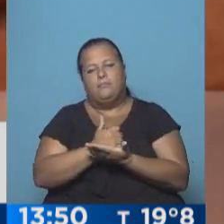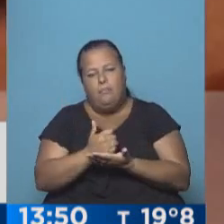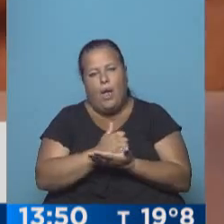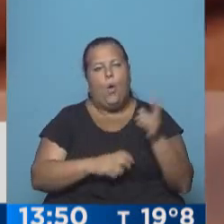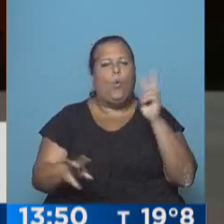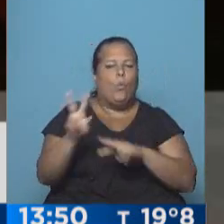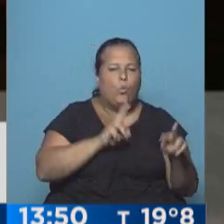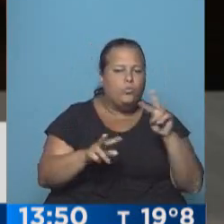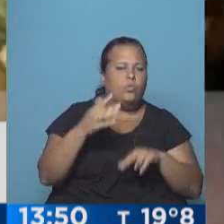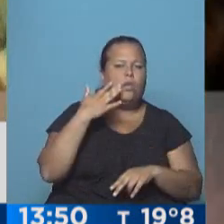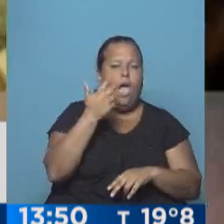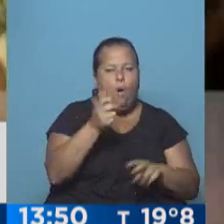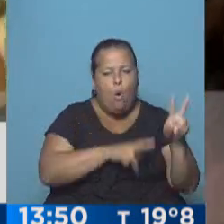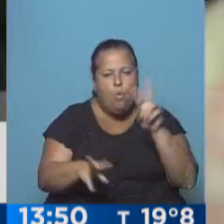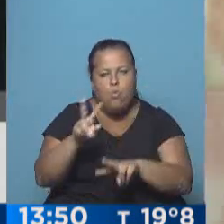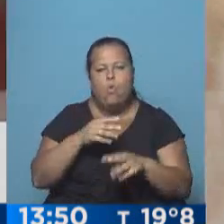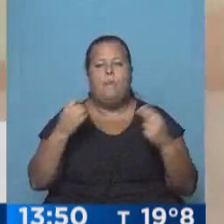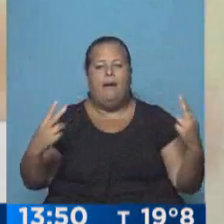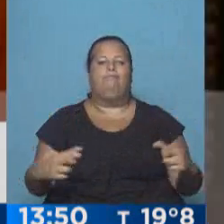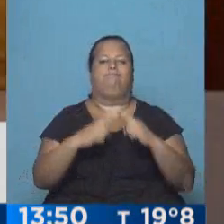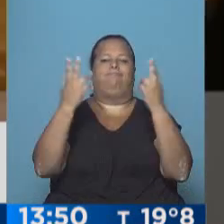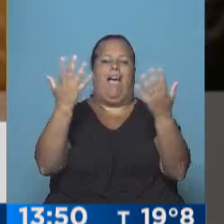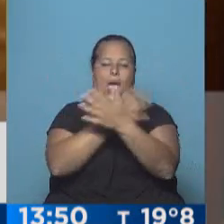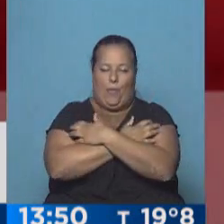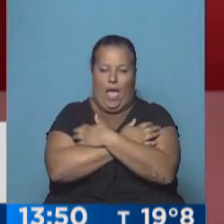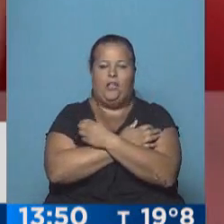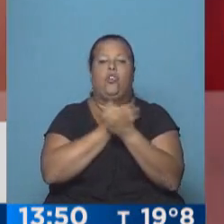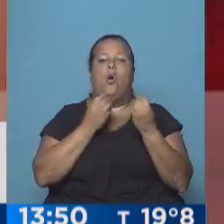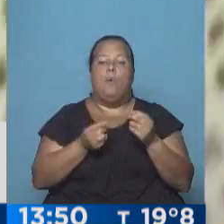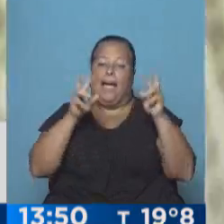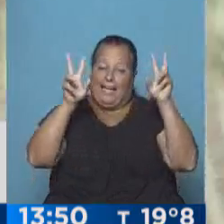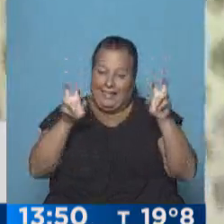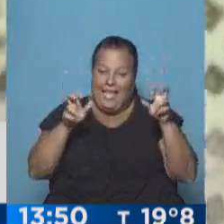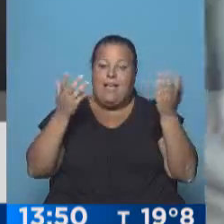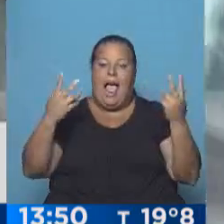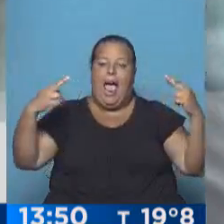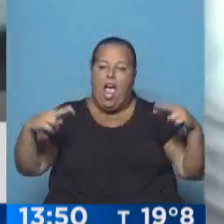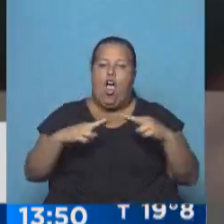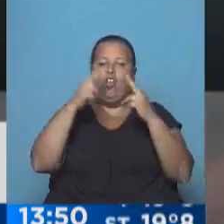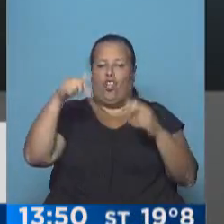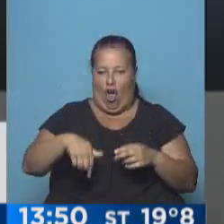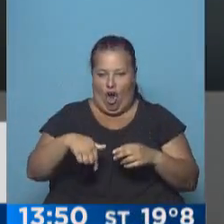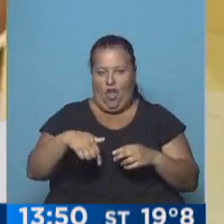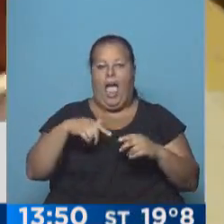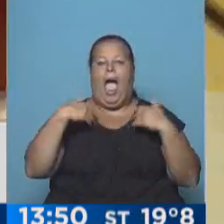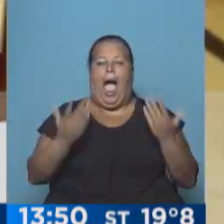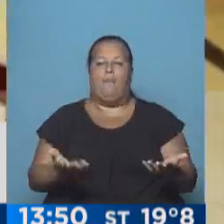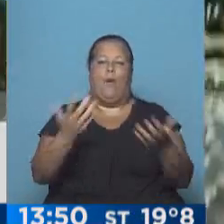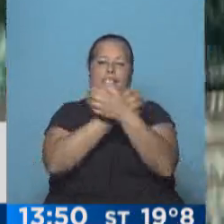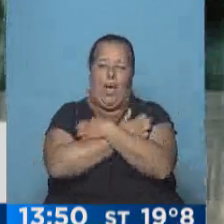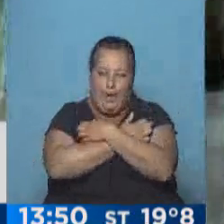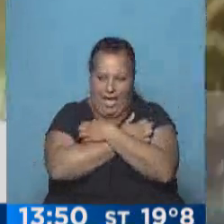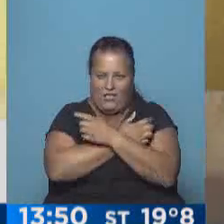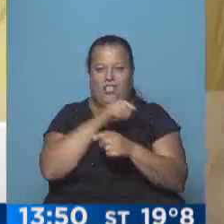de las abuelas, con el encuentro, con el abrazo, porque el lema, por supuesto, es encontrate hoy, no te pierdas el